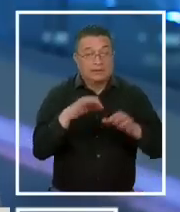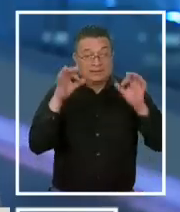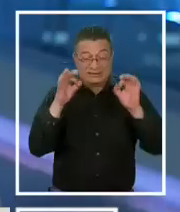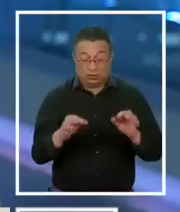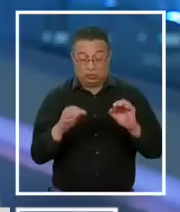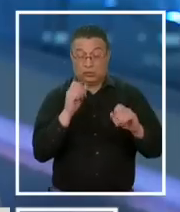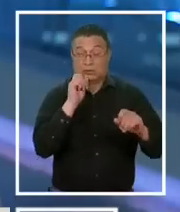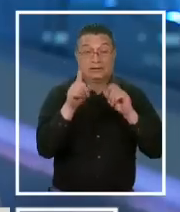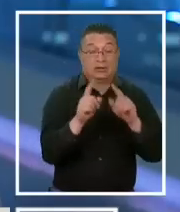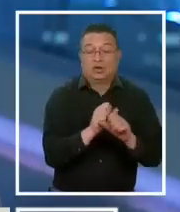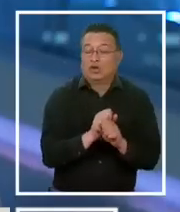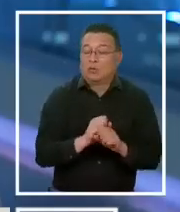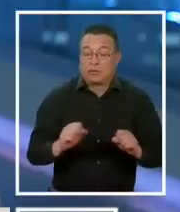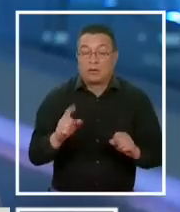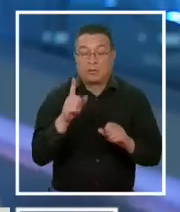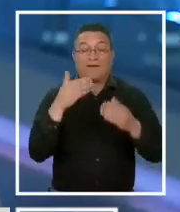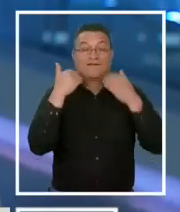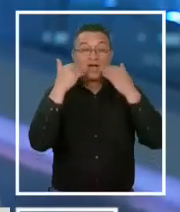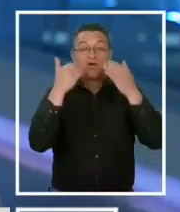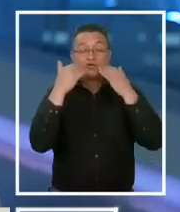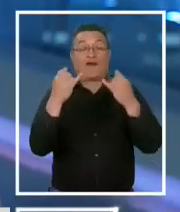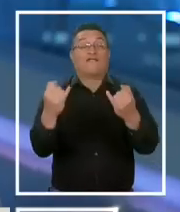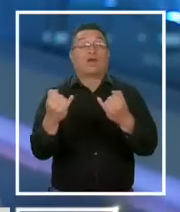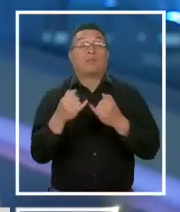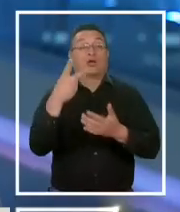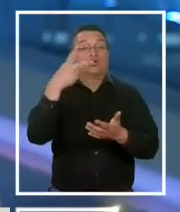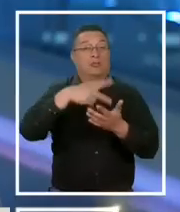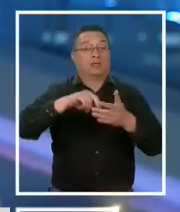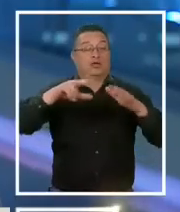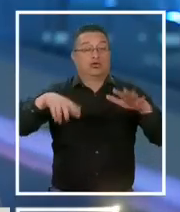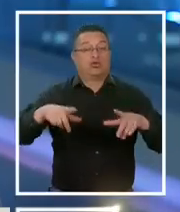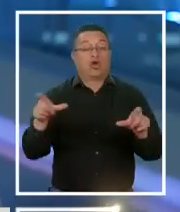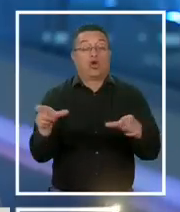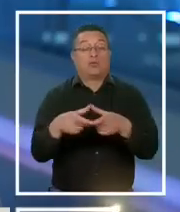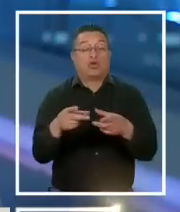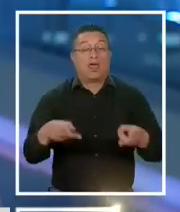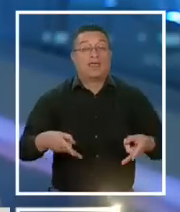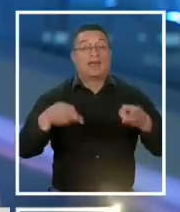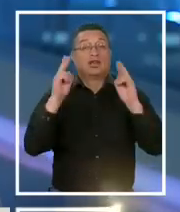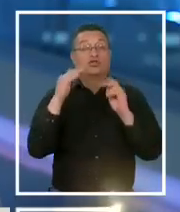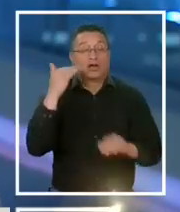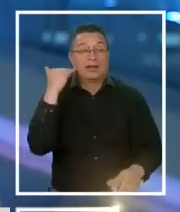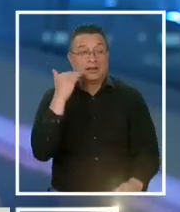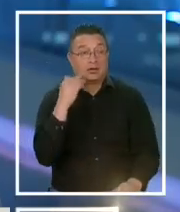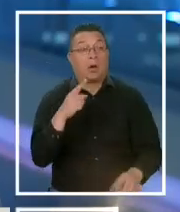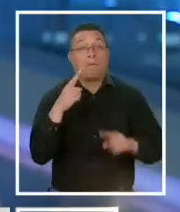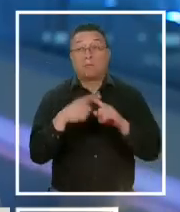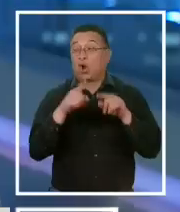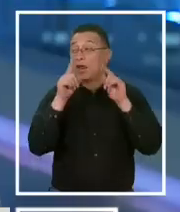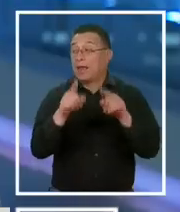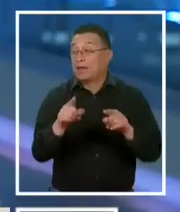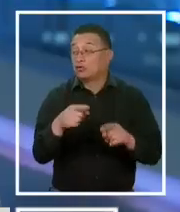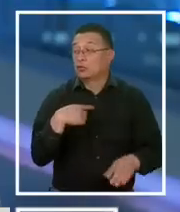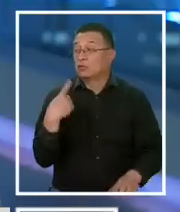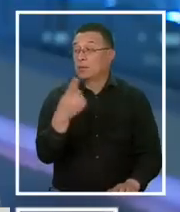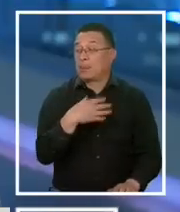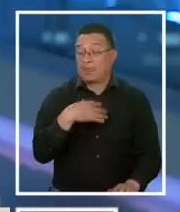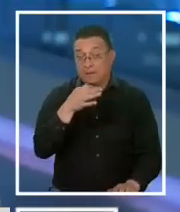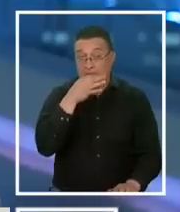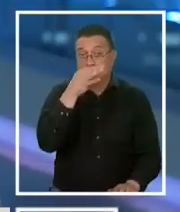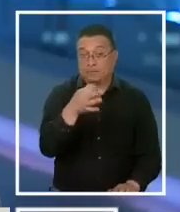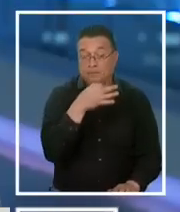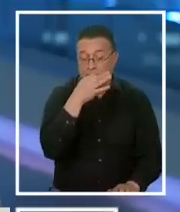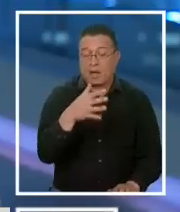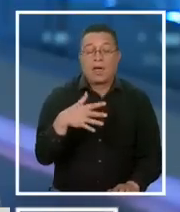a pesar del lapidario vergonzoso informe del año 2018 del comité de los derechos del niño y por eso es que nosotros insistimos en